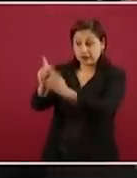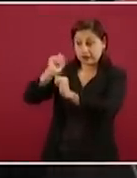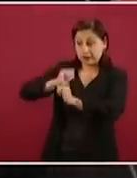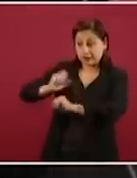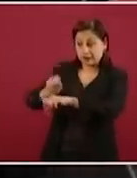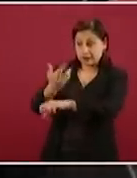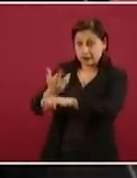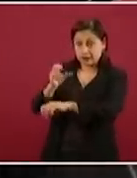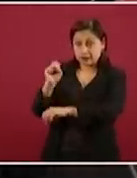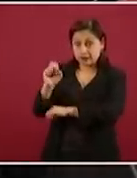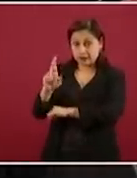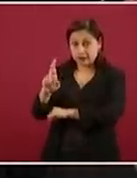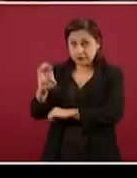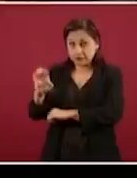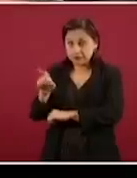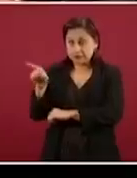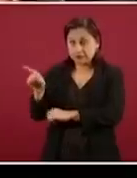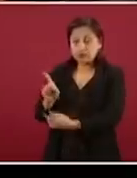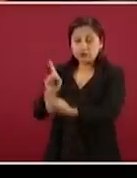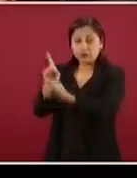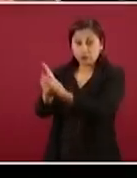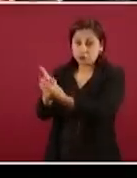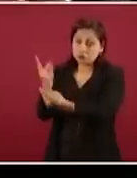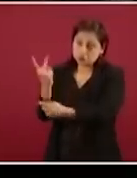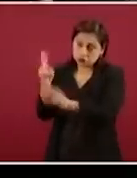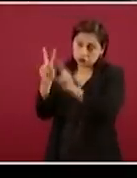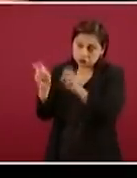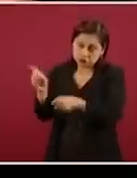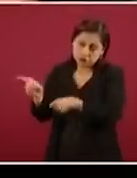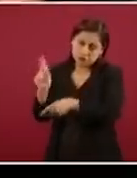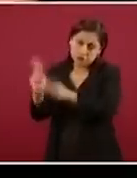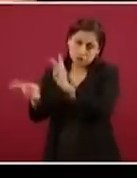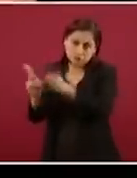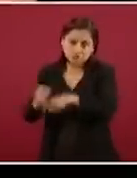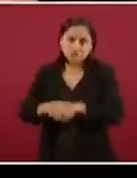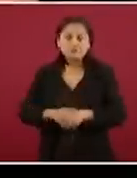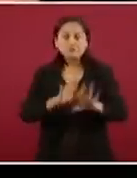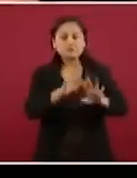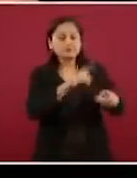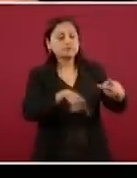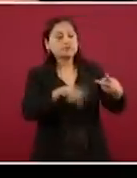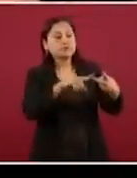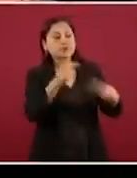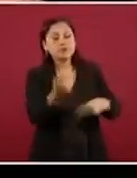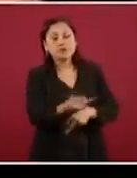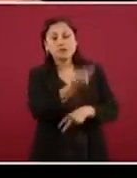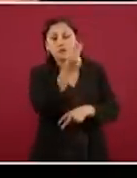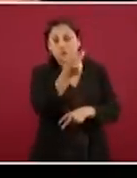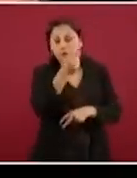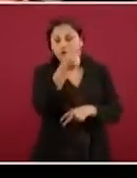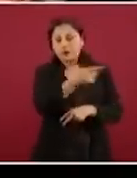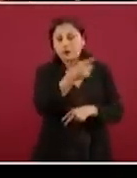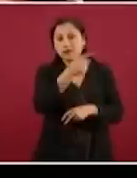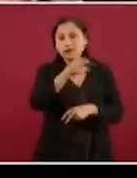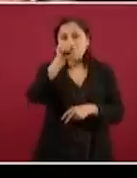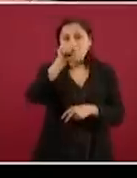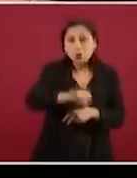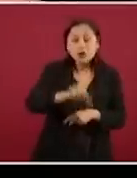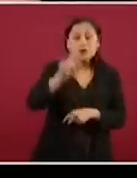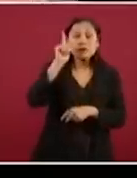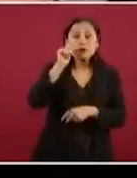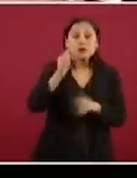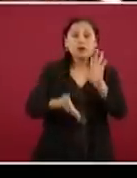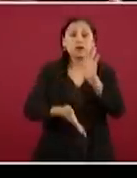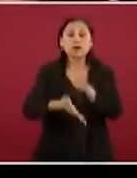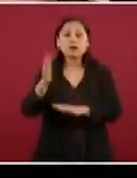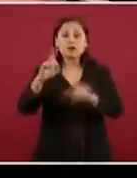dos asuntos. Presidente, la segunda pregunta, hoy y mañana estará de gira en el sureste mexicano. Usted inició